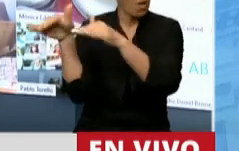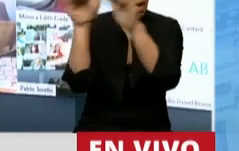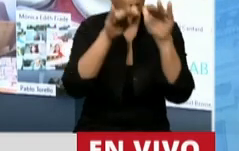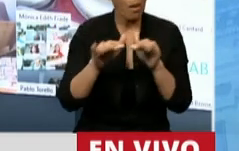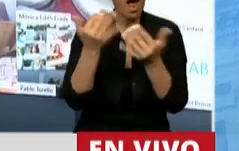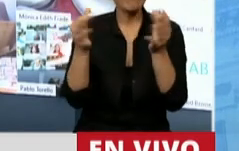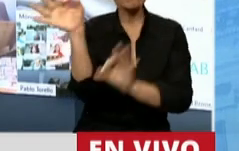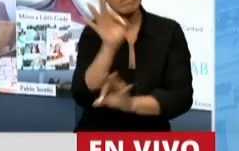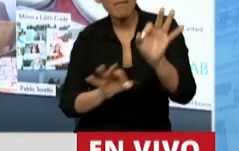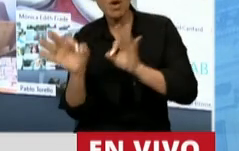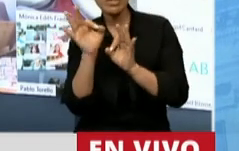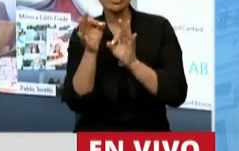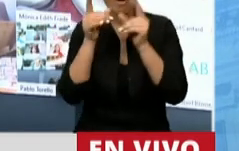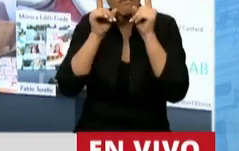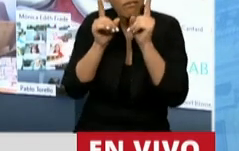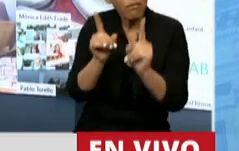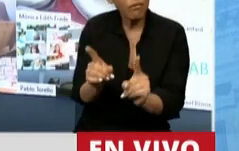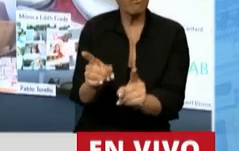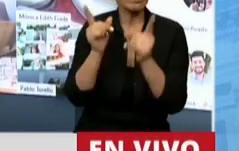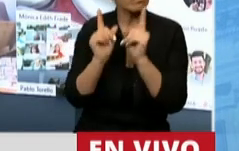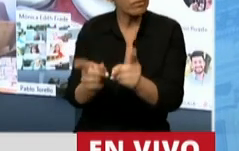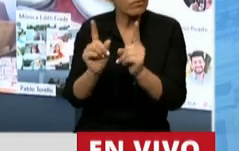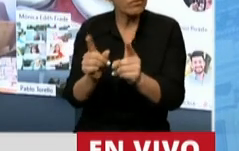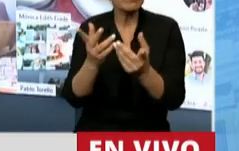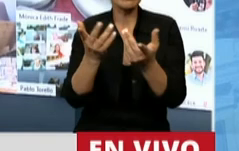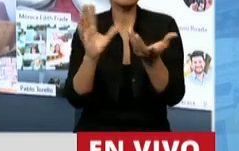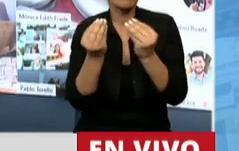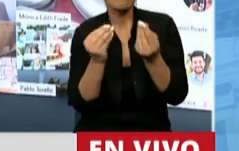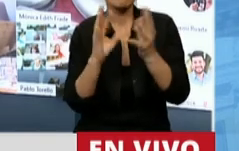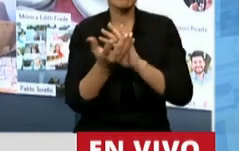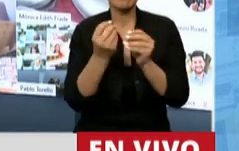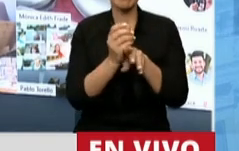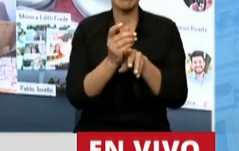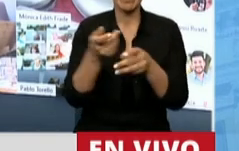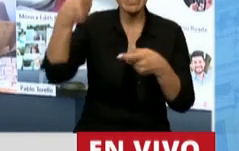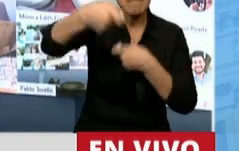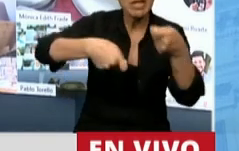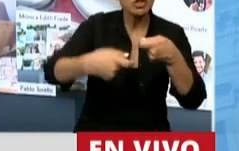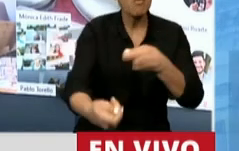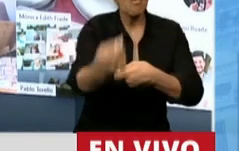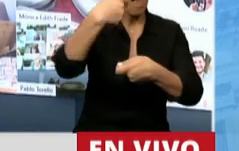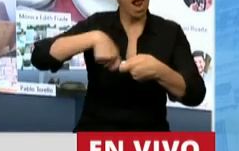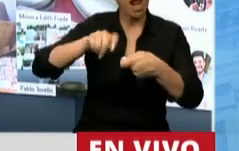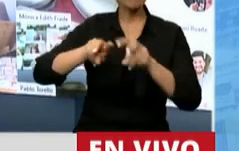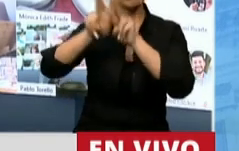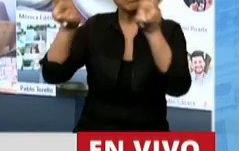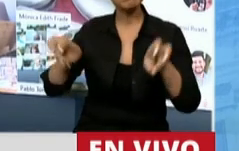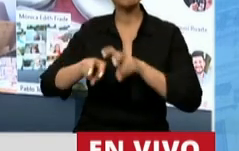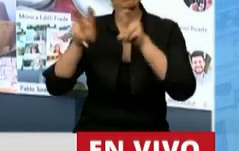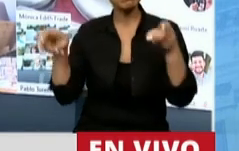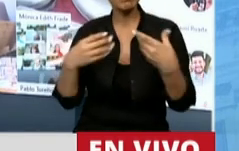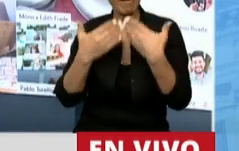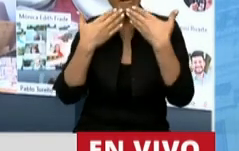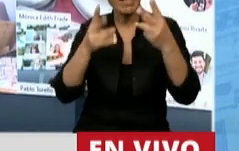evaluación firme, una evaluación rigurosa de los retornos que las inversiones en la promoción de